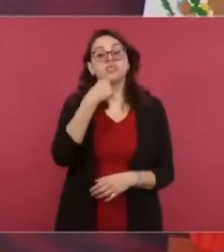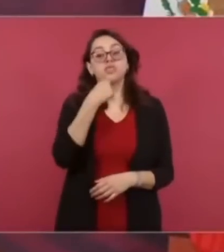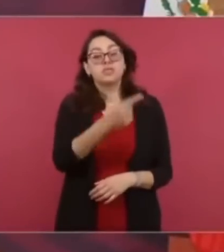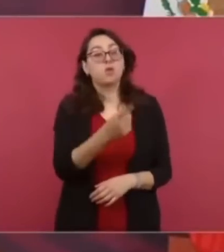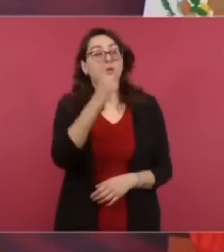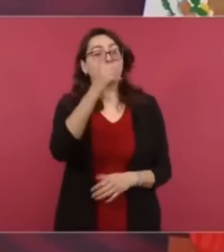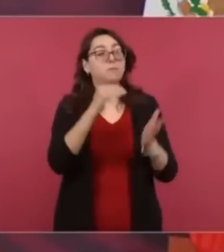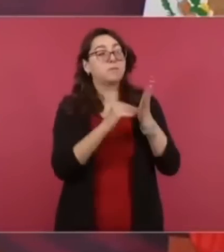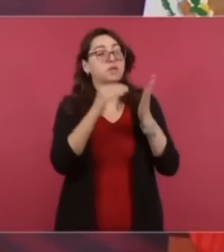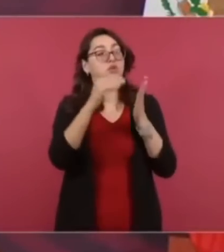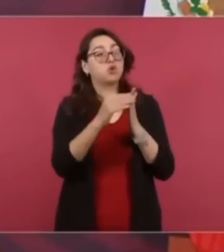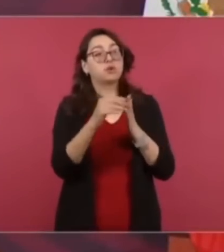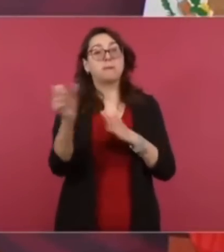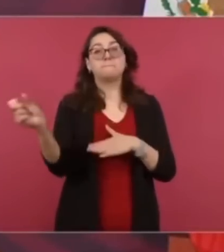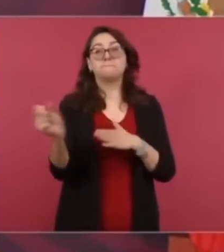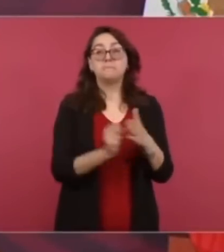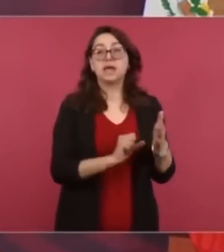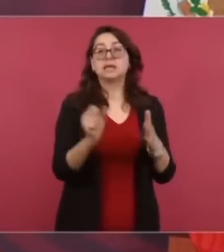mensuales.